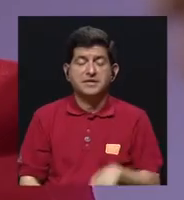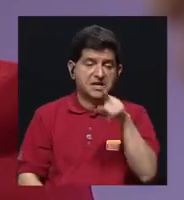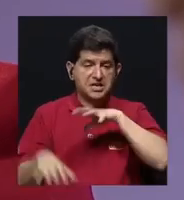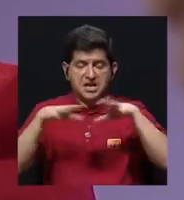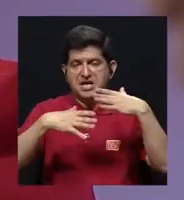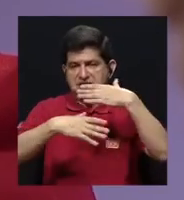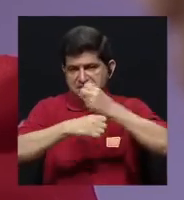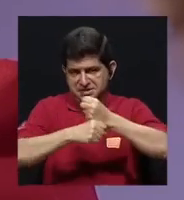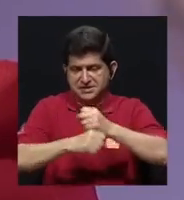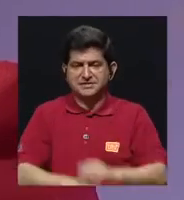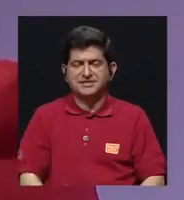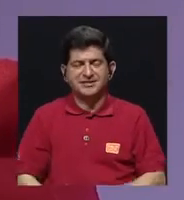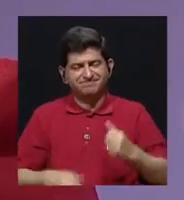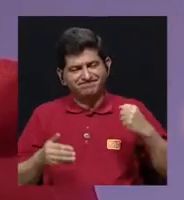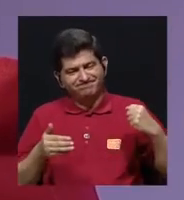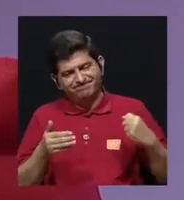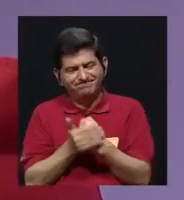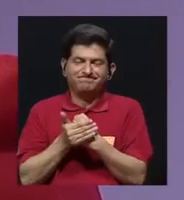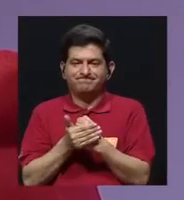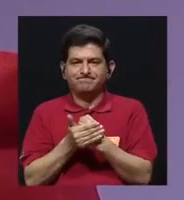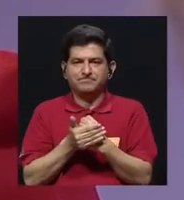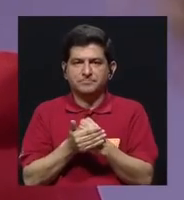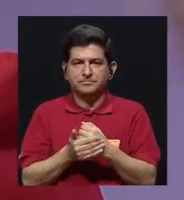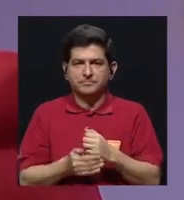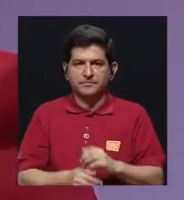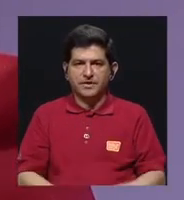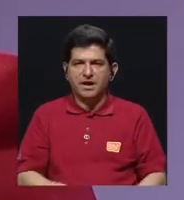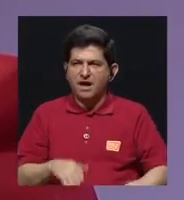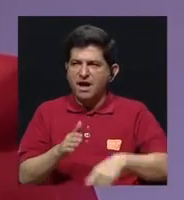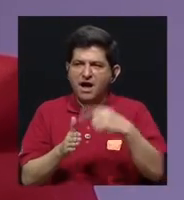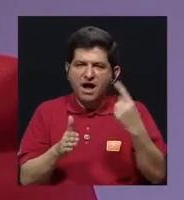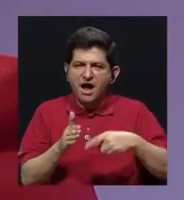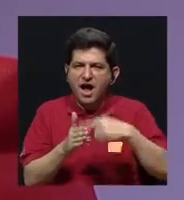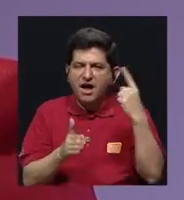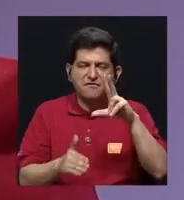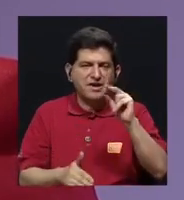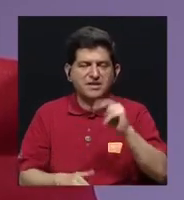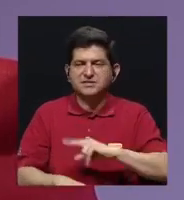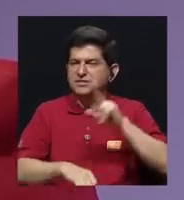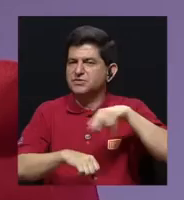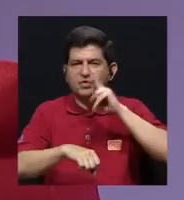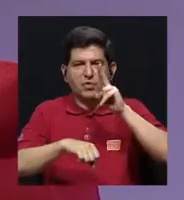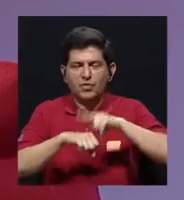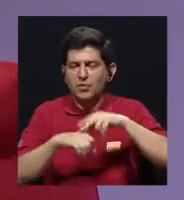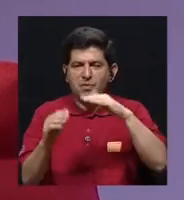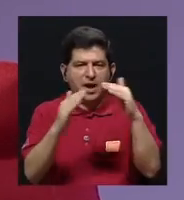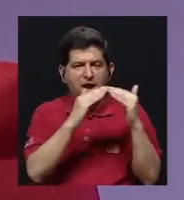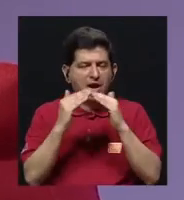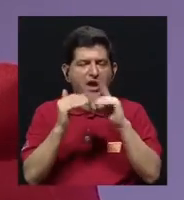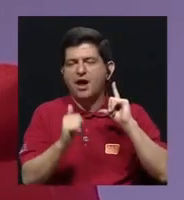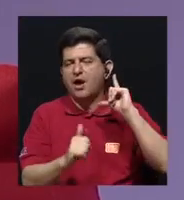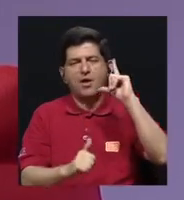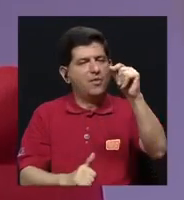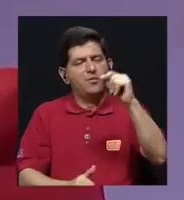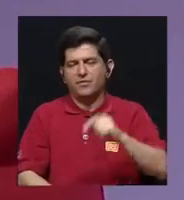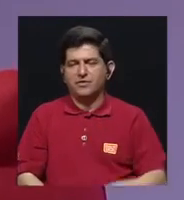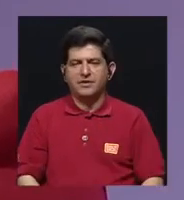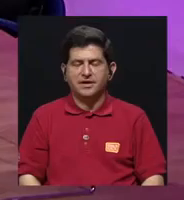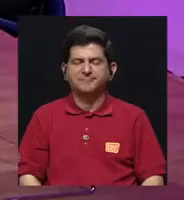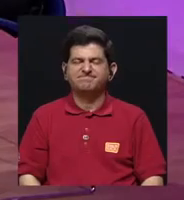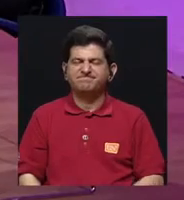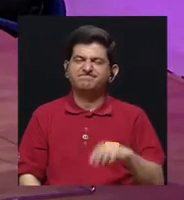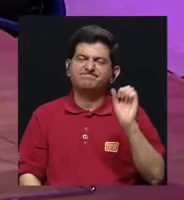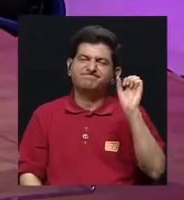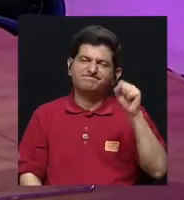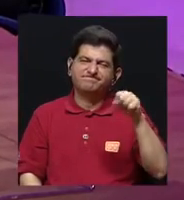a esas actividades, que lamentablemente a veces no son muy frecuentes en las comunidades rurales. Claro.